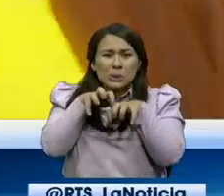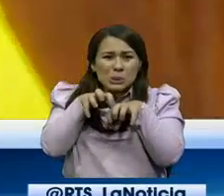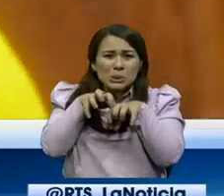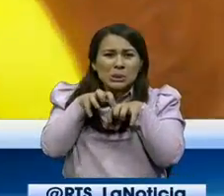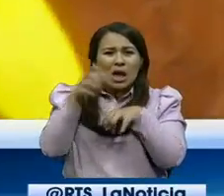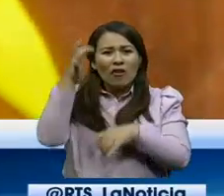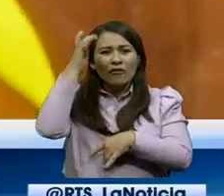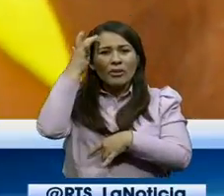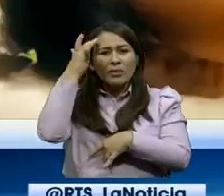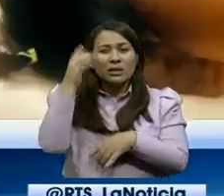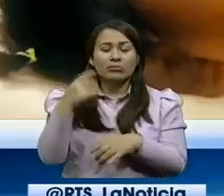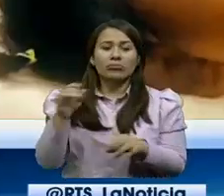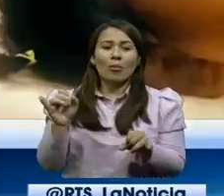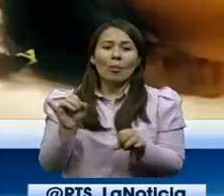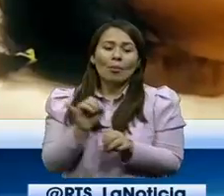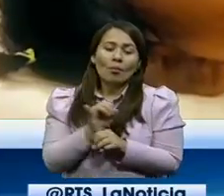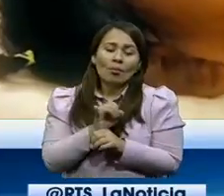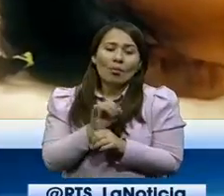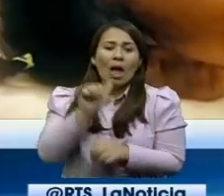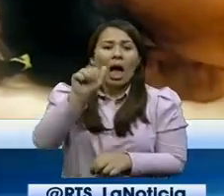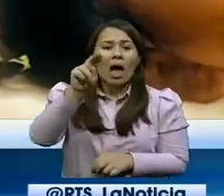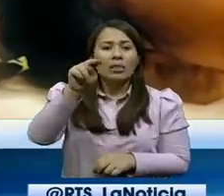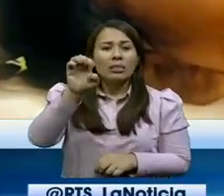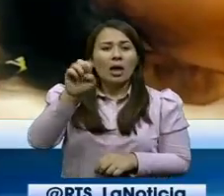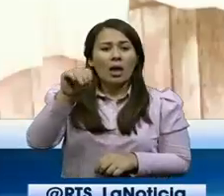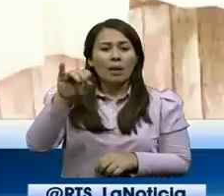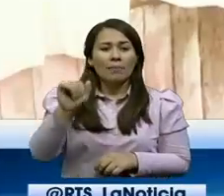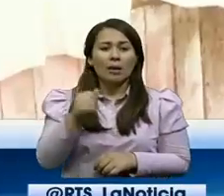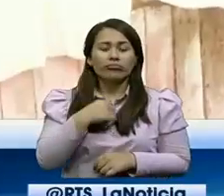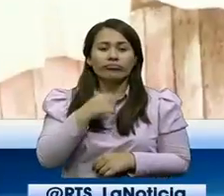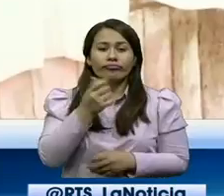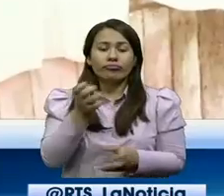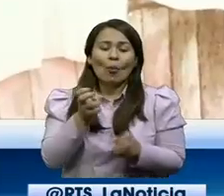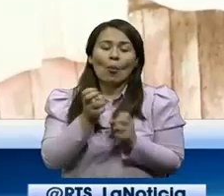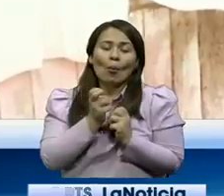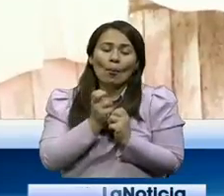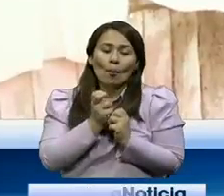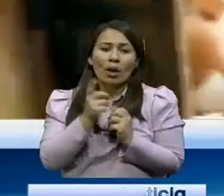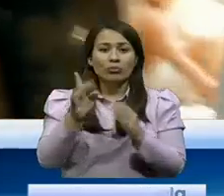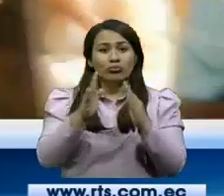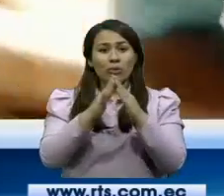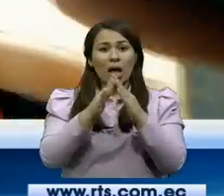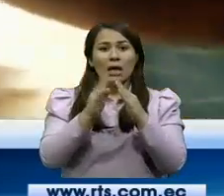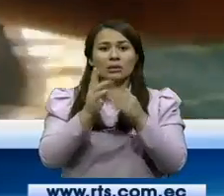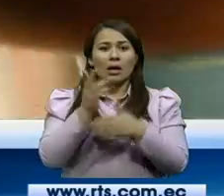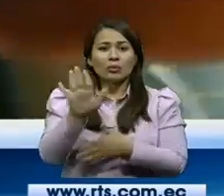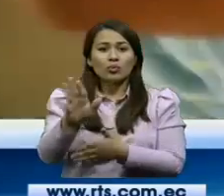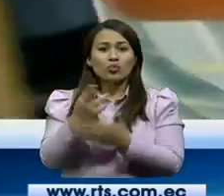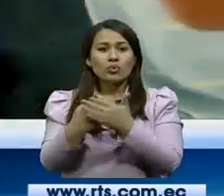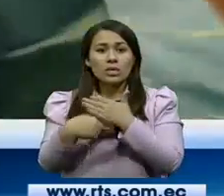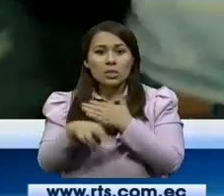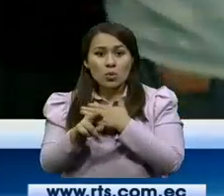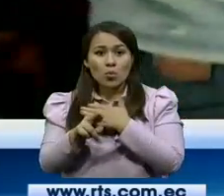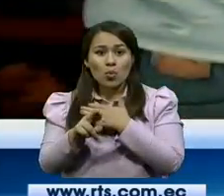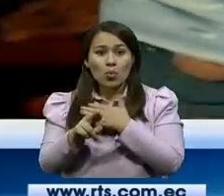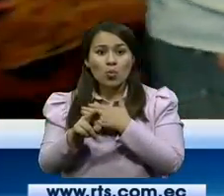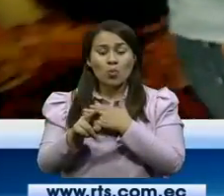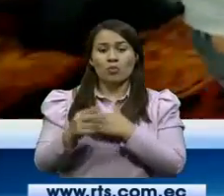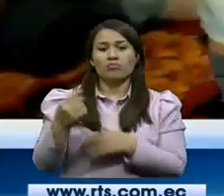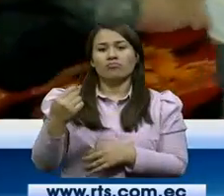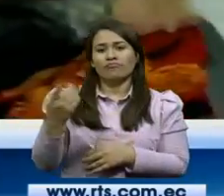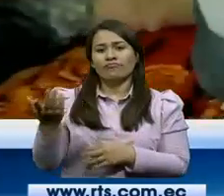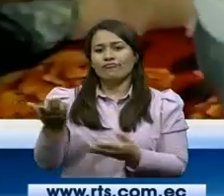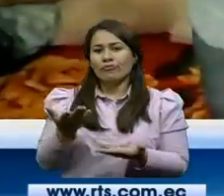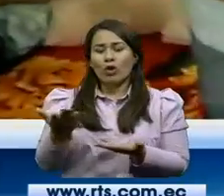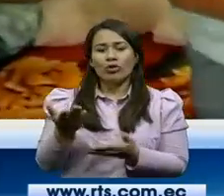una anemia aguda que la tienen anclada a una cama en la humilde casa de Carlos, el menor de sus cuatro hijos,